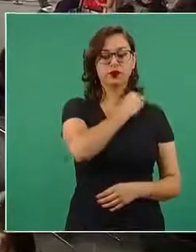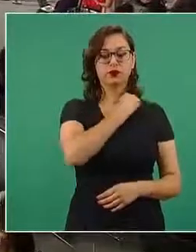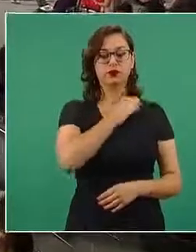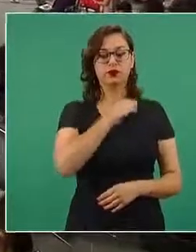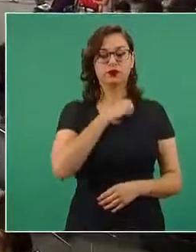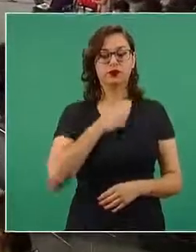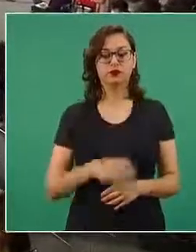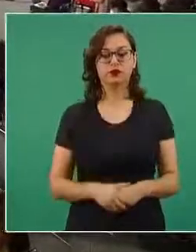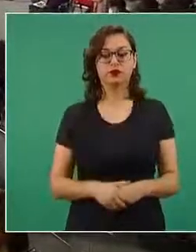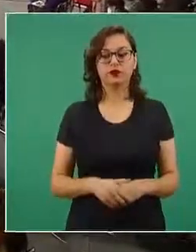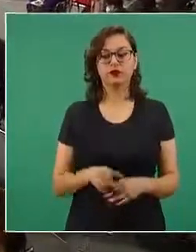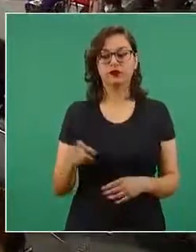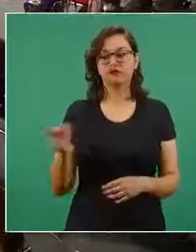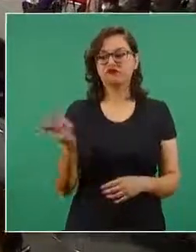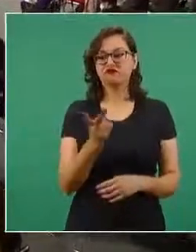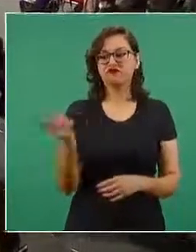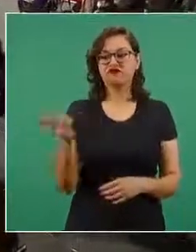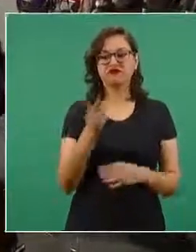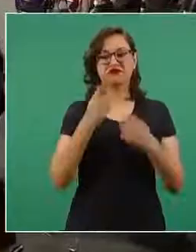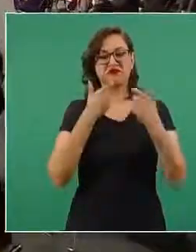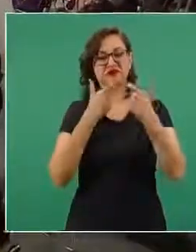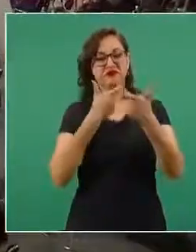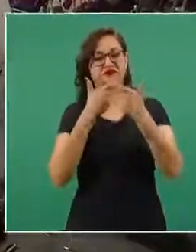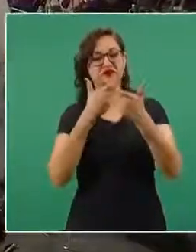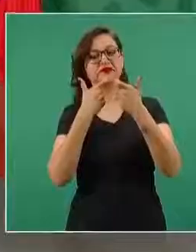Hasta riéndose, ¿no?